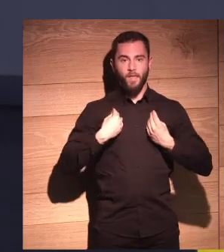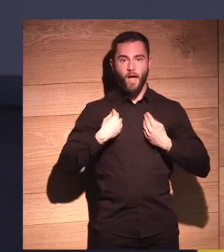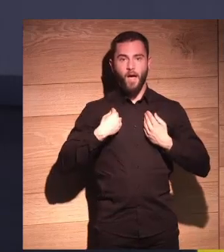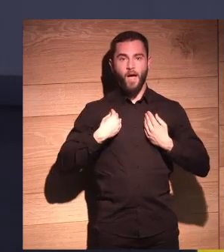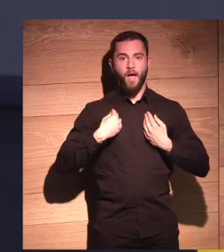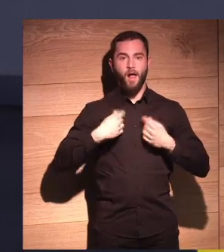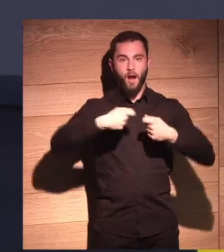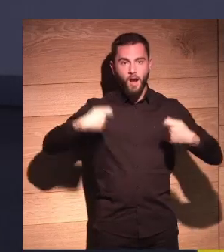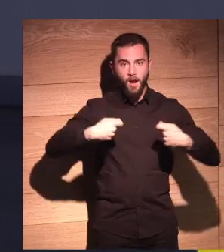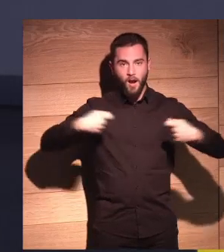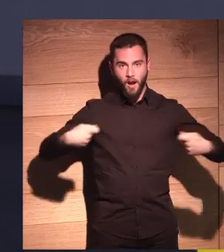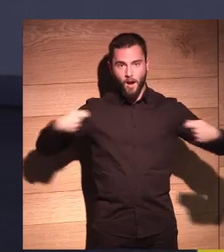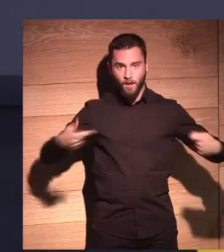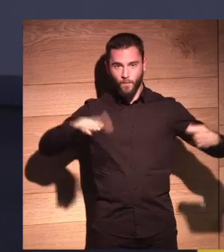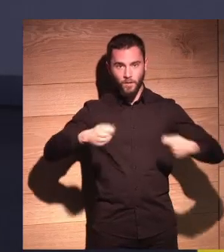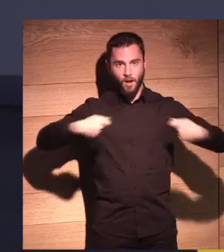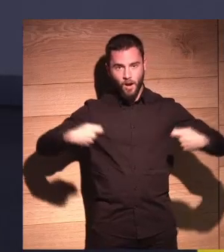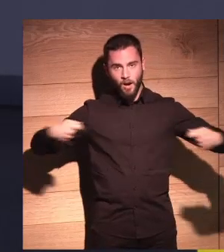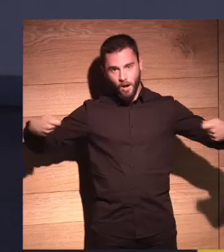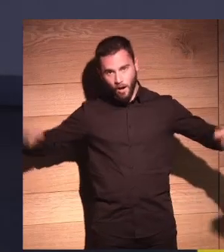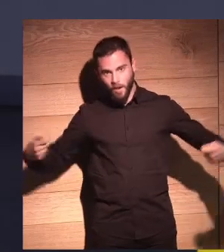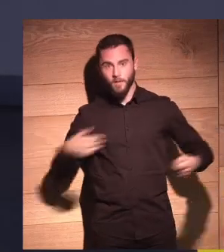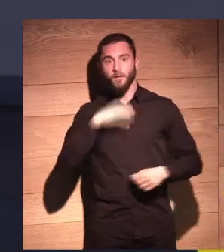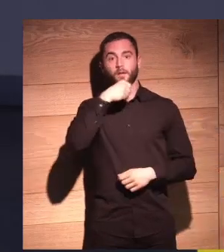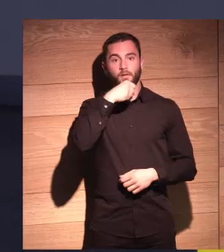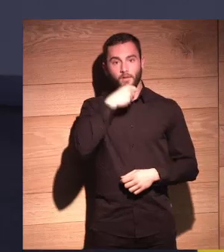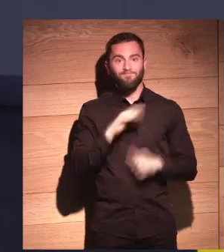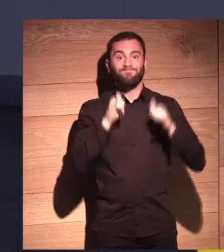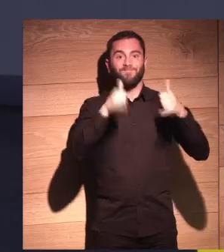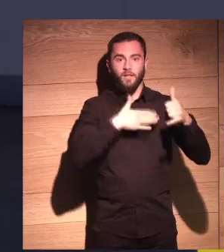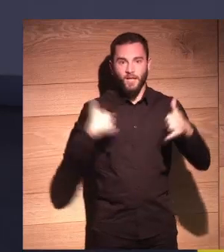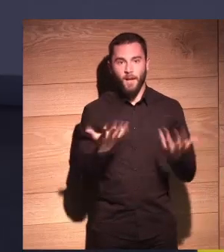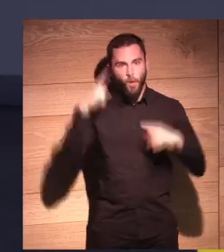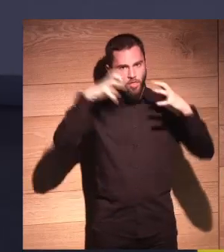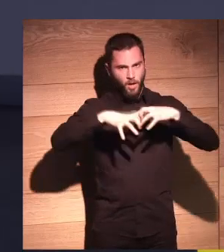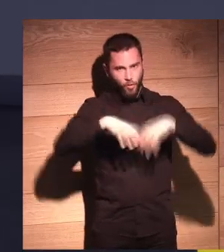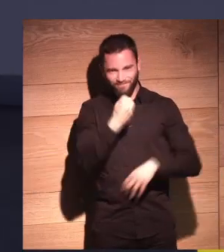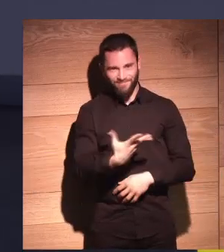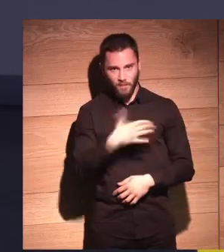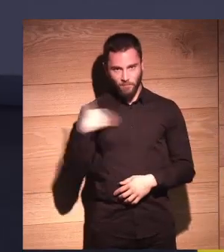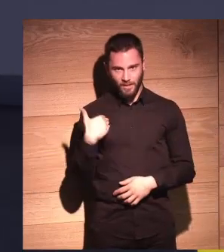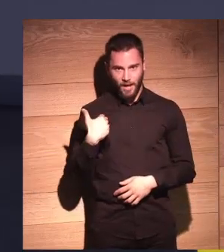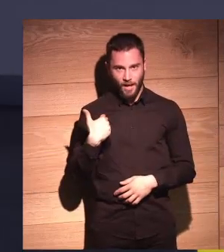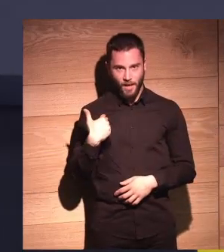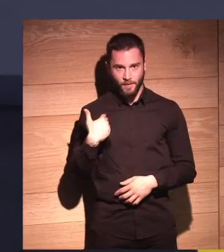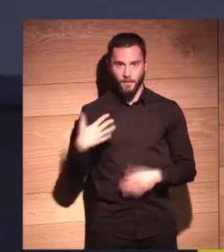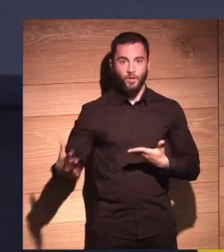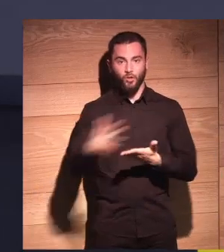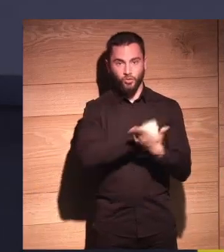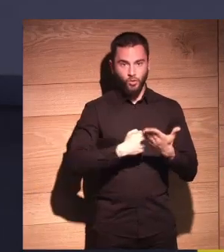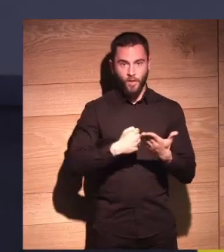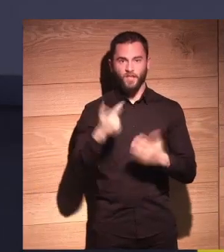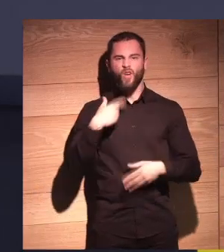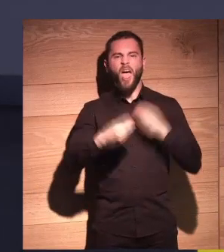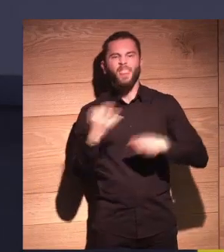tiene interés en llegar a la vejez, pero llegar además con un cerebro que funcione bien. Todo el mundo tiene interés en saber qué